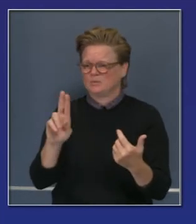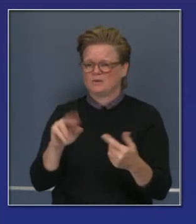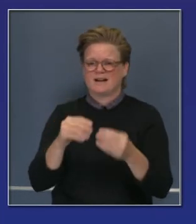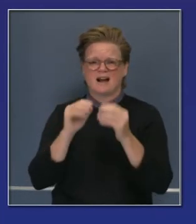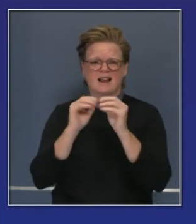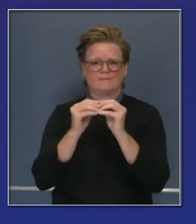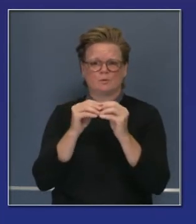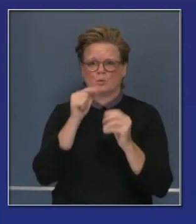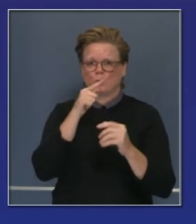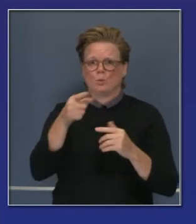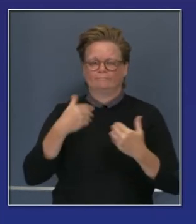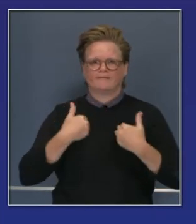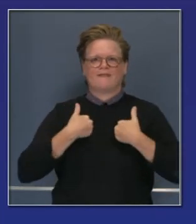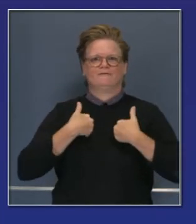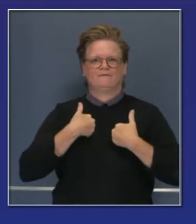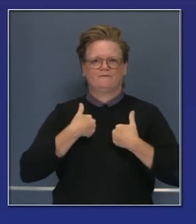como